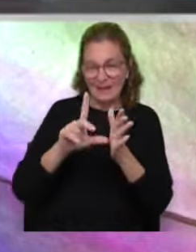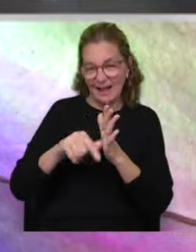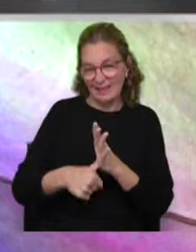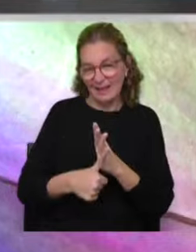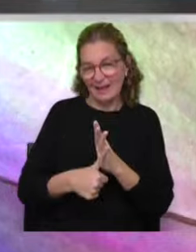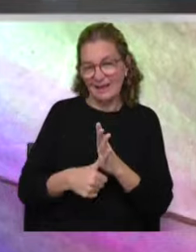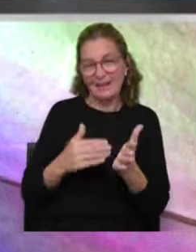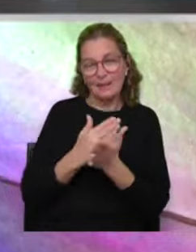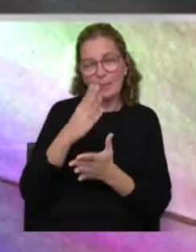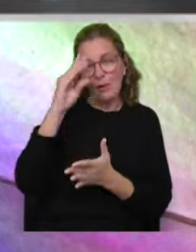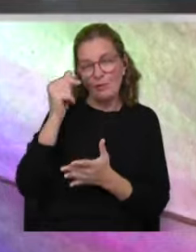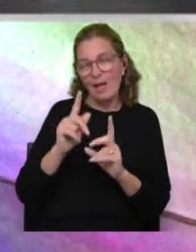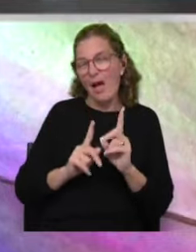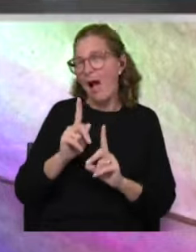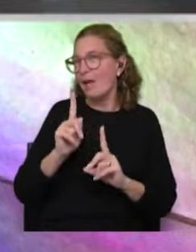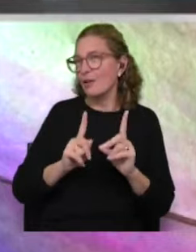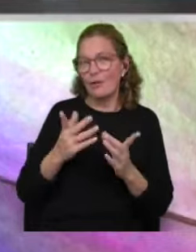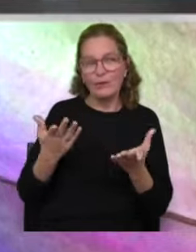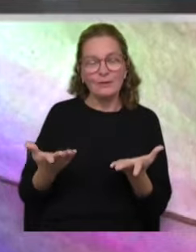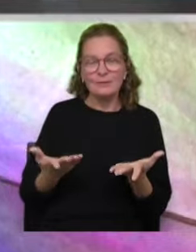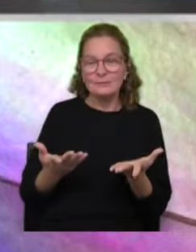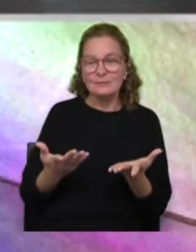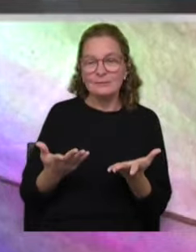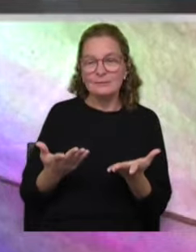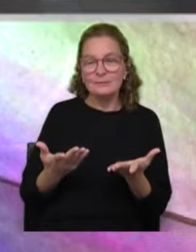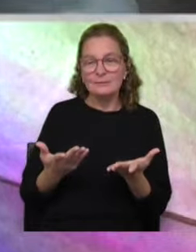el que llega tarde, el que siempre se olvida de algo.